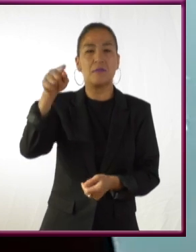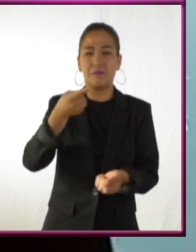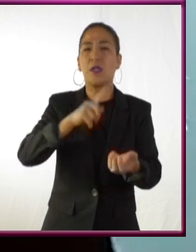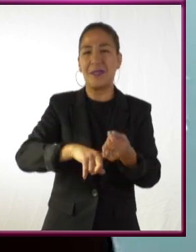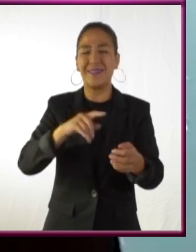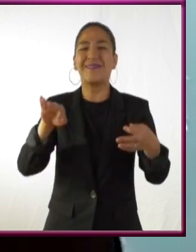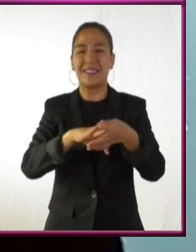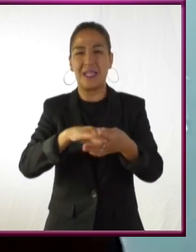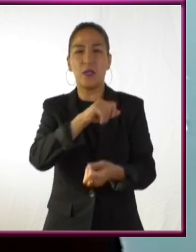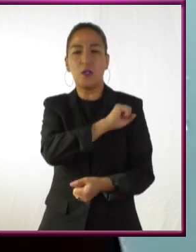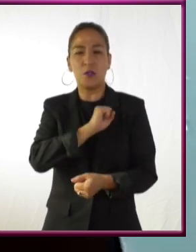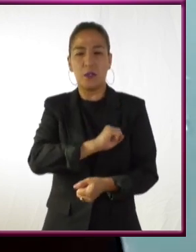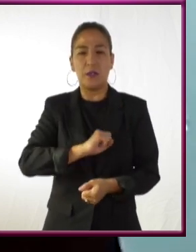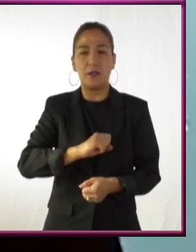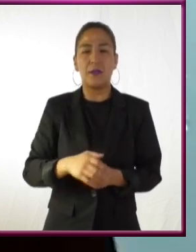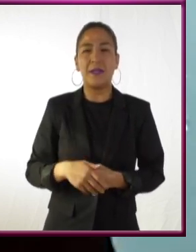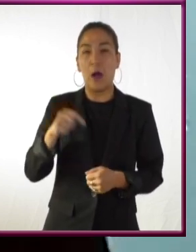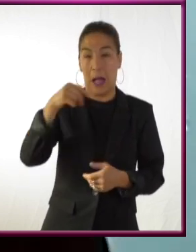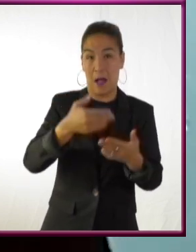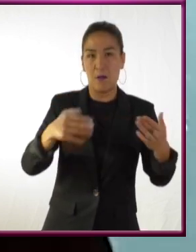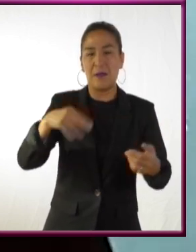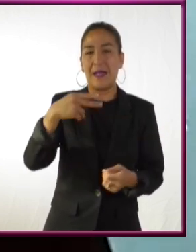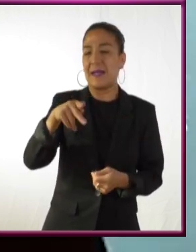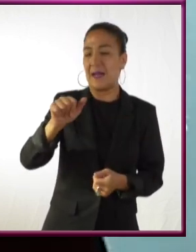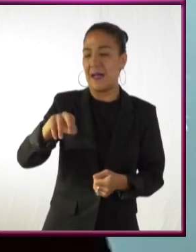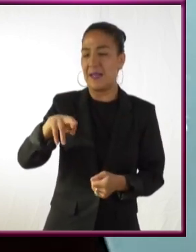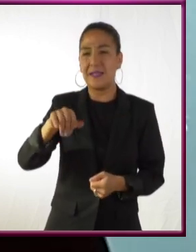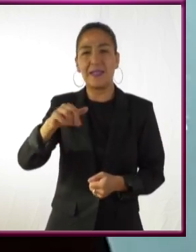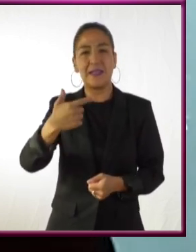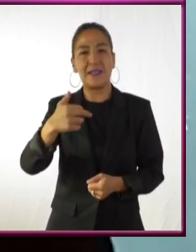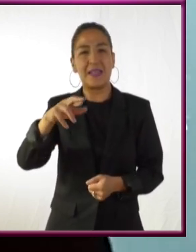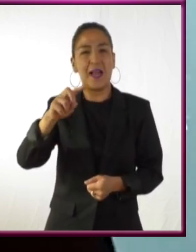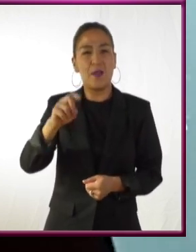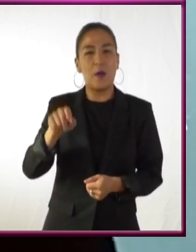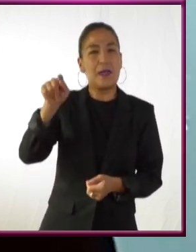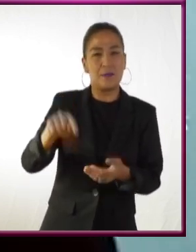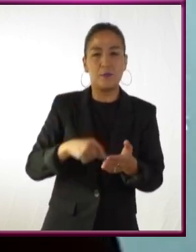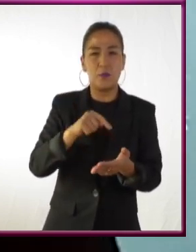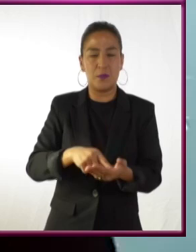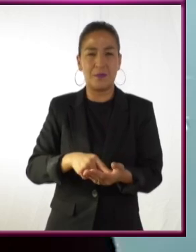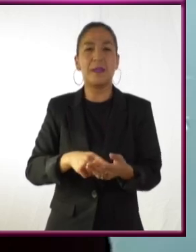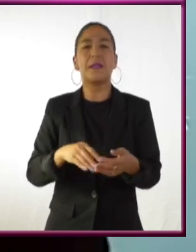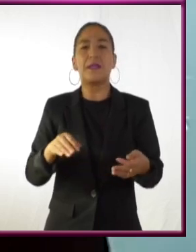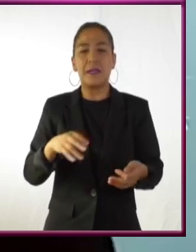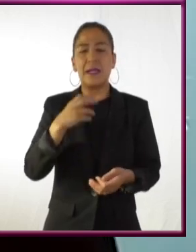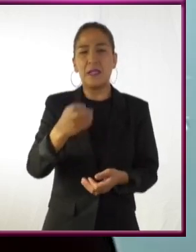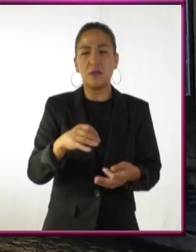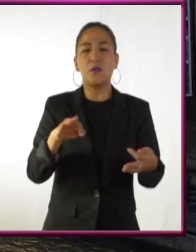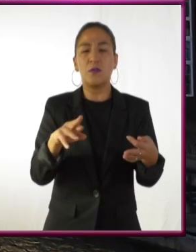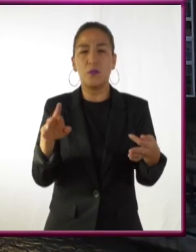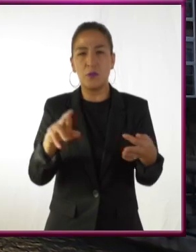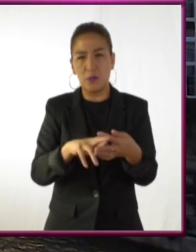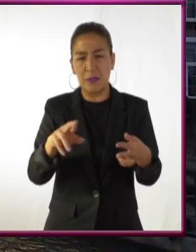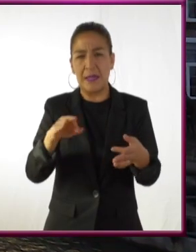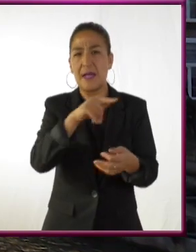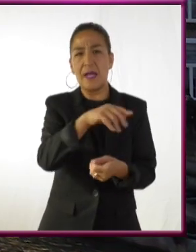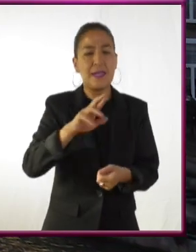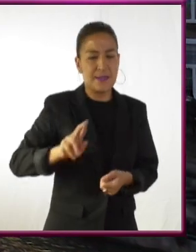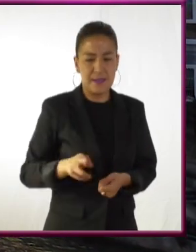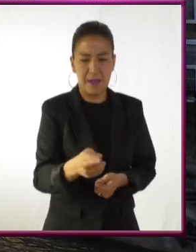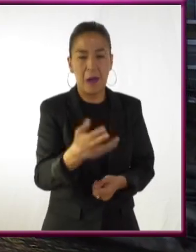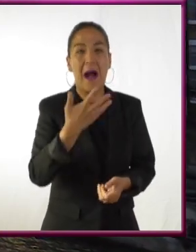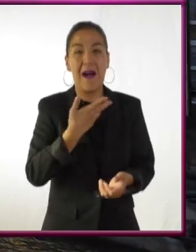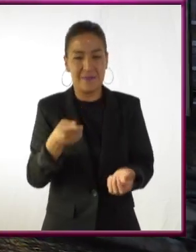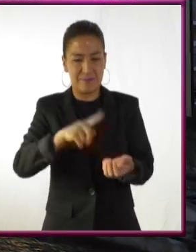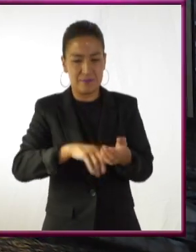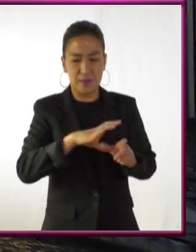antigua Prusia. Actualmente se llama Kaliningrado y está ubicada en Rusia. Es una ciudad muy peculiar que tiene un río